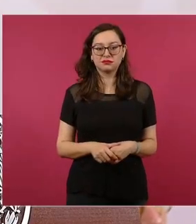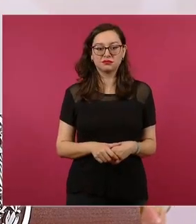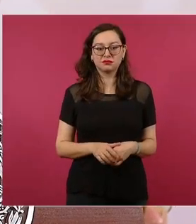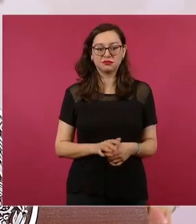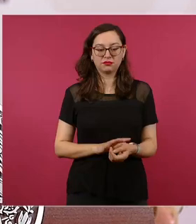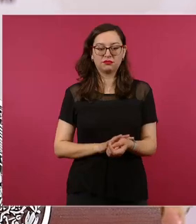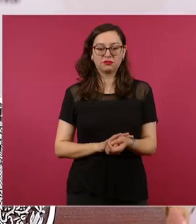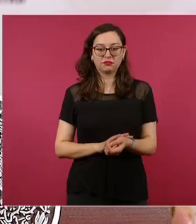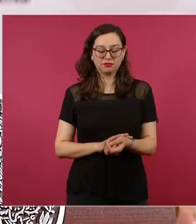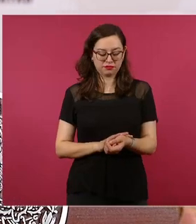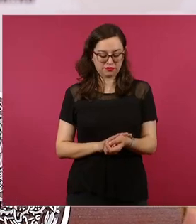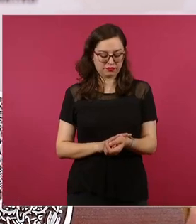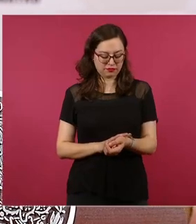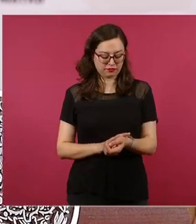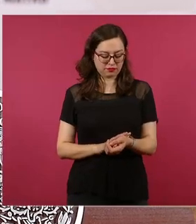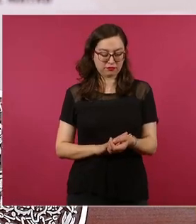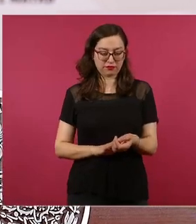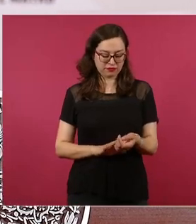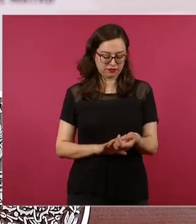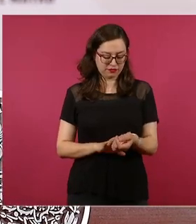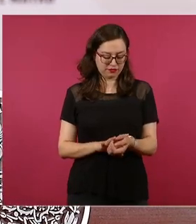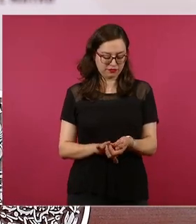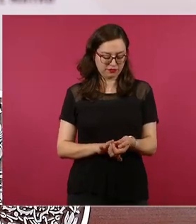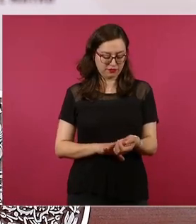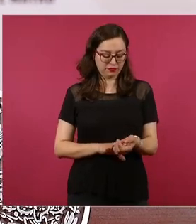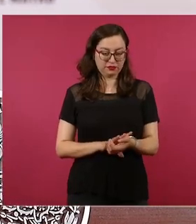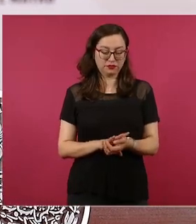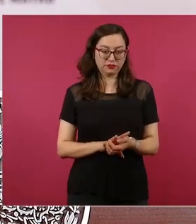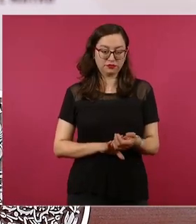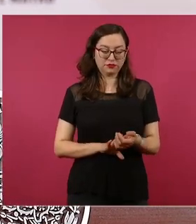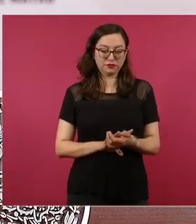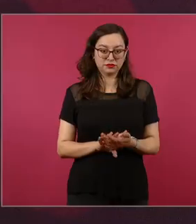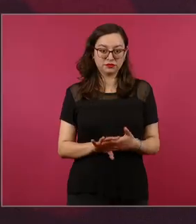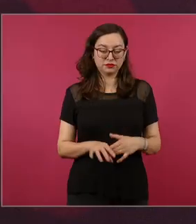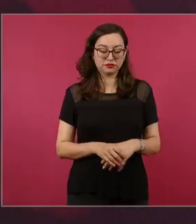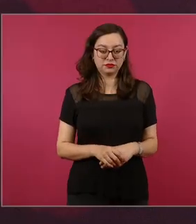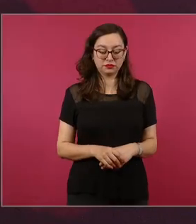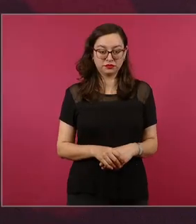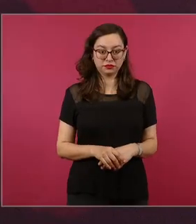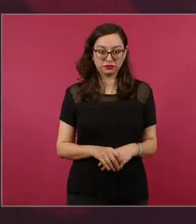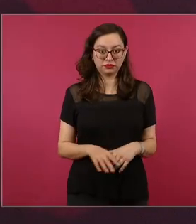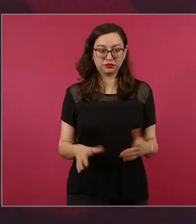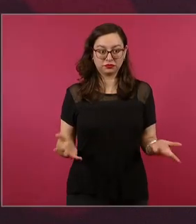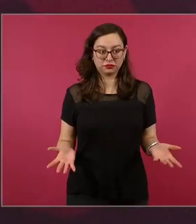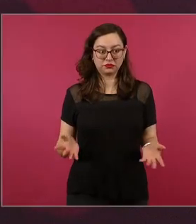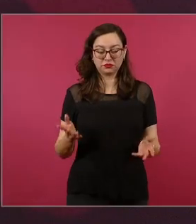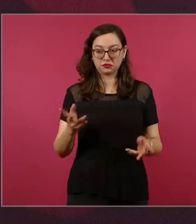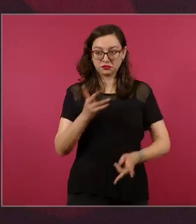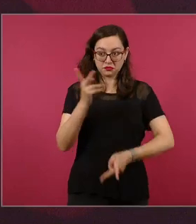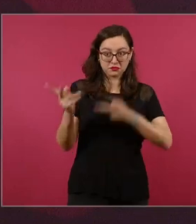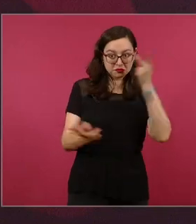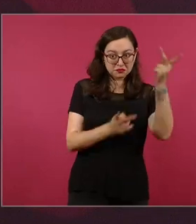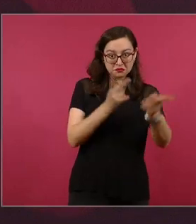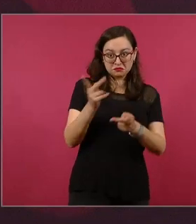Si se les pide que participen en una consulta, sí,